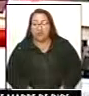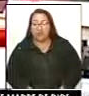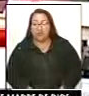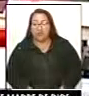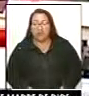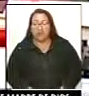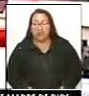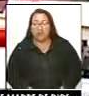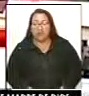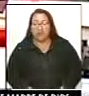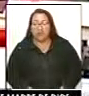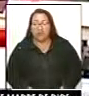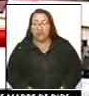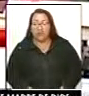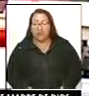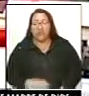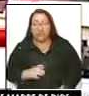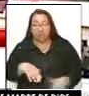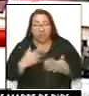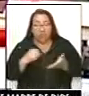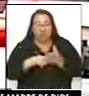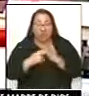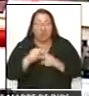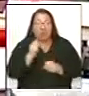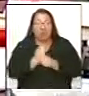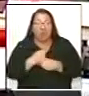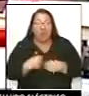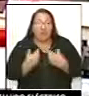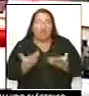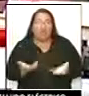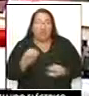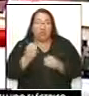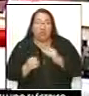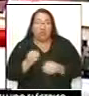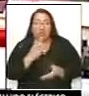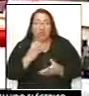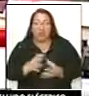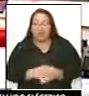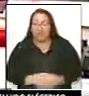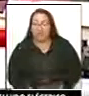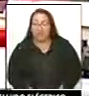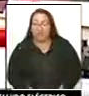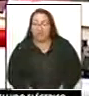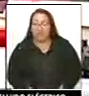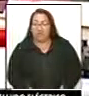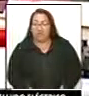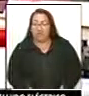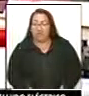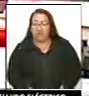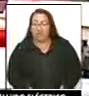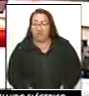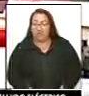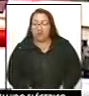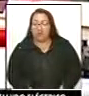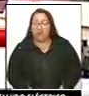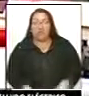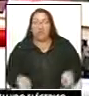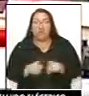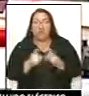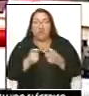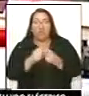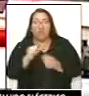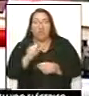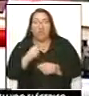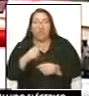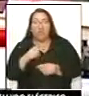el tema y está en la capacidad de poder resolver esto, toda vez que también, como lo ha mencionado el congresista